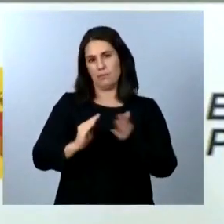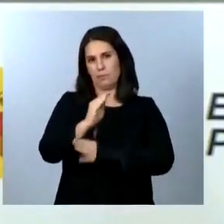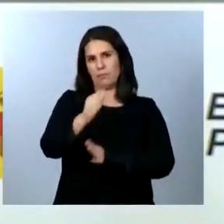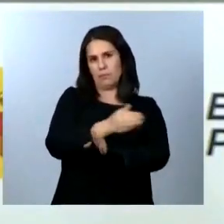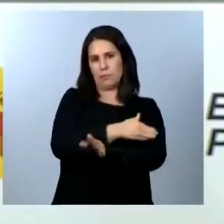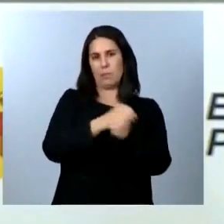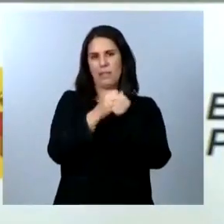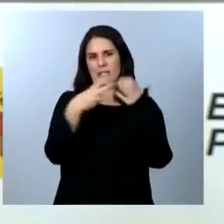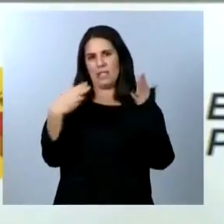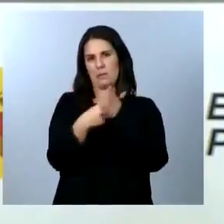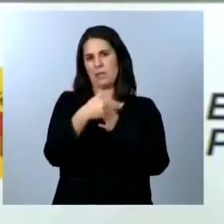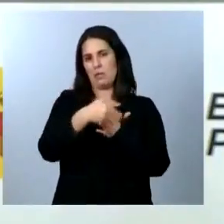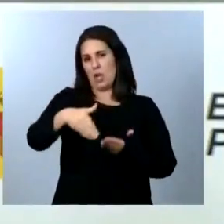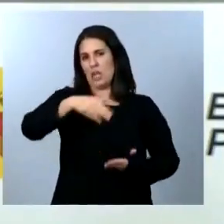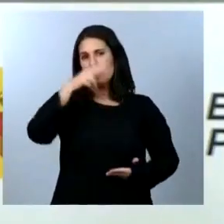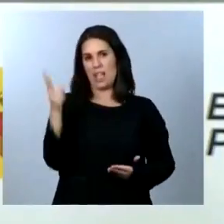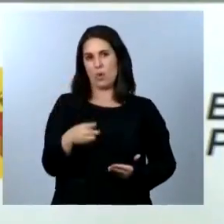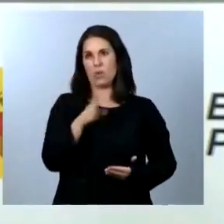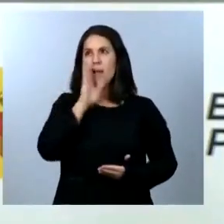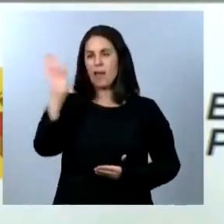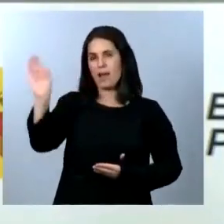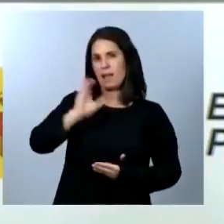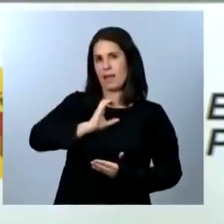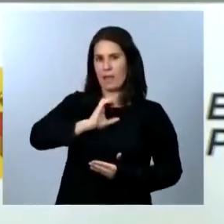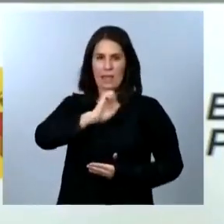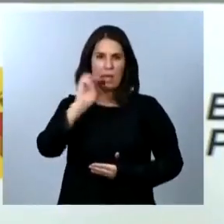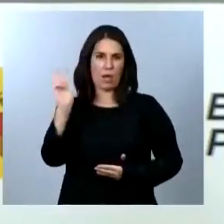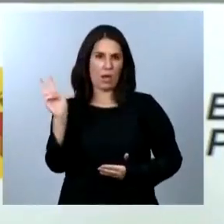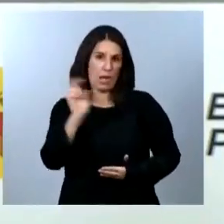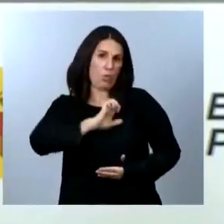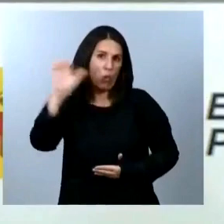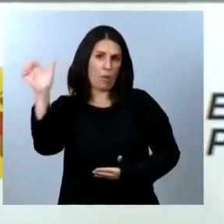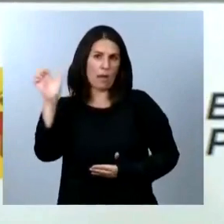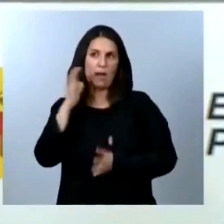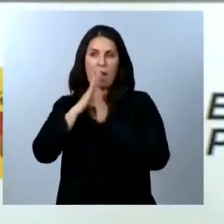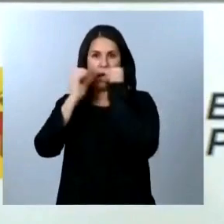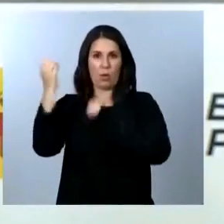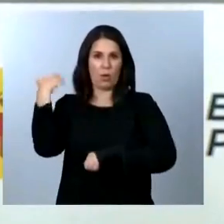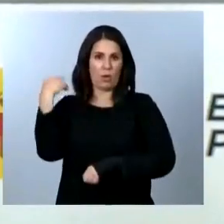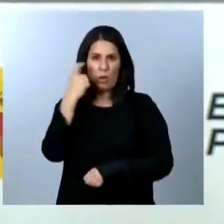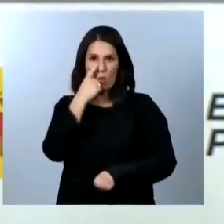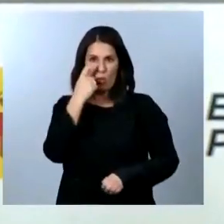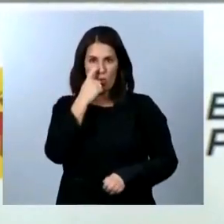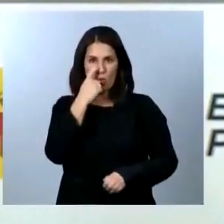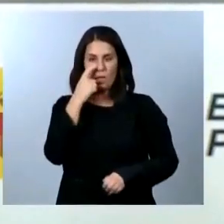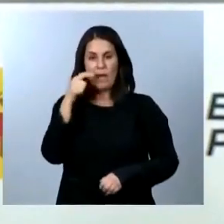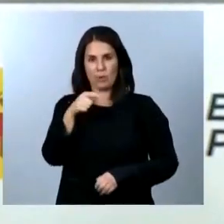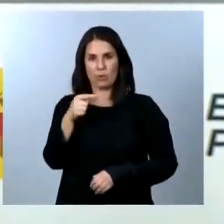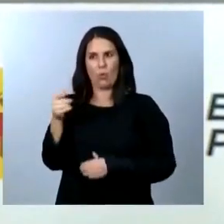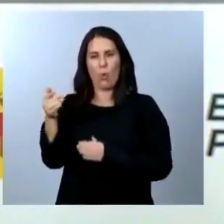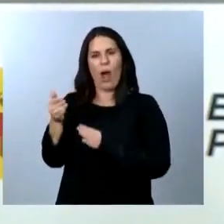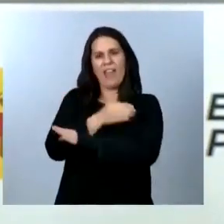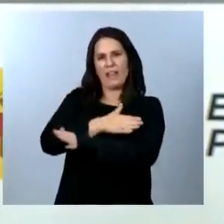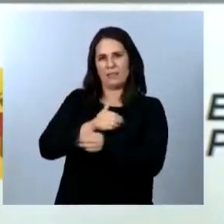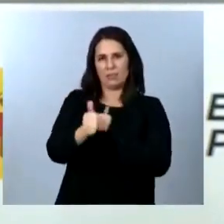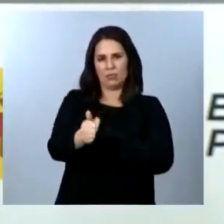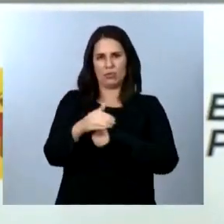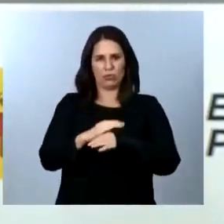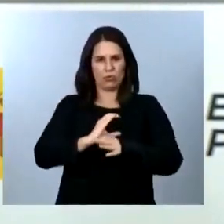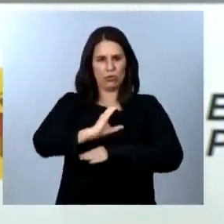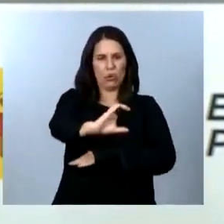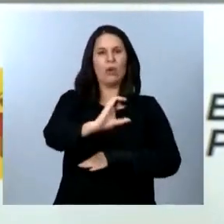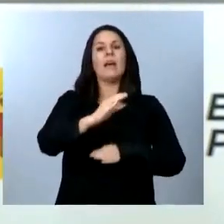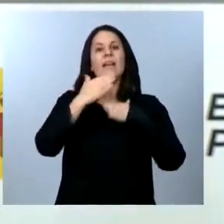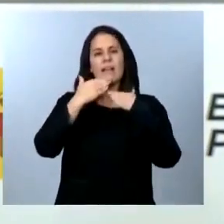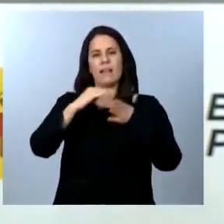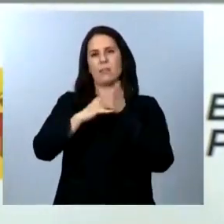fondos de recuperación europeos alcanzados como acuerdo el pasado mes de julio, que van a ser canalizados eficientemente gracias al Plan de Recuperación,